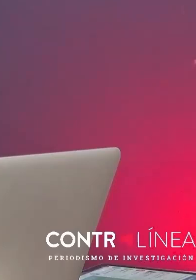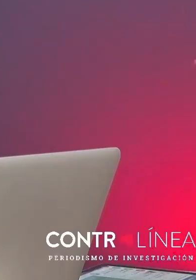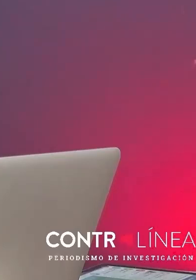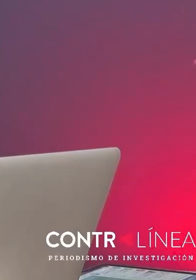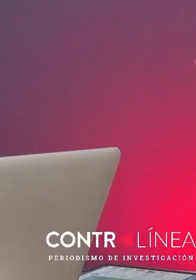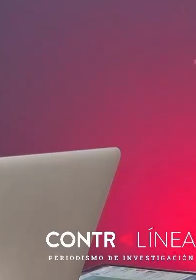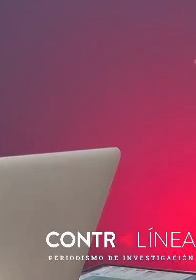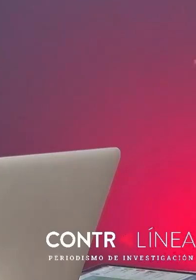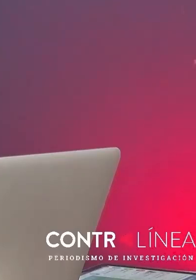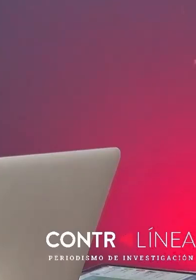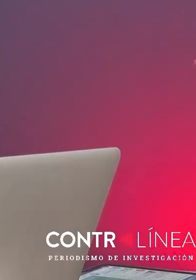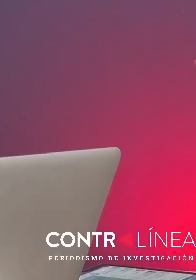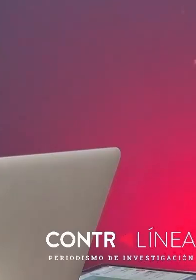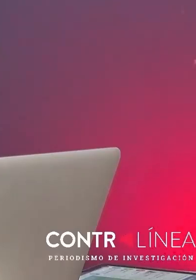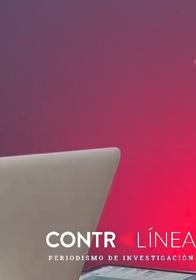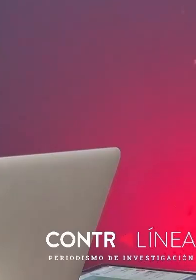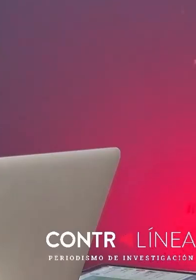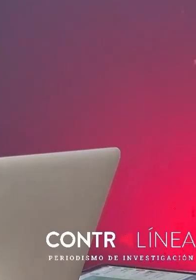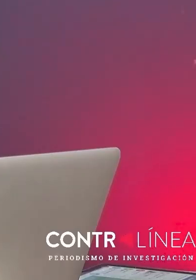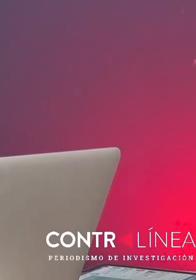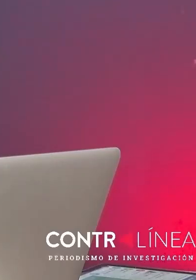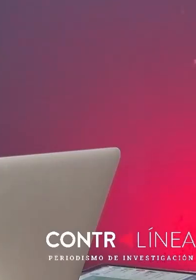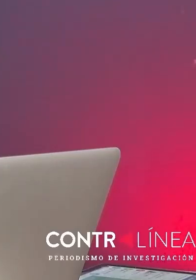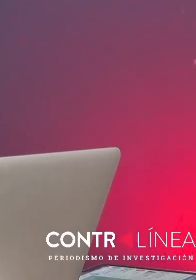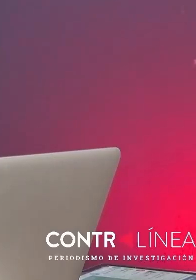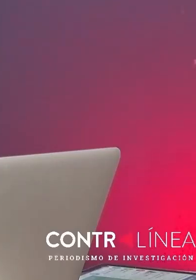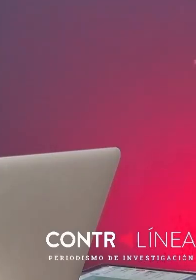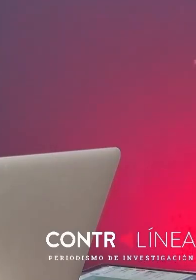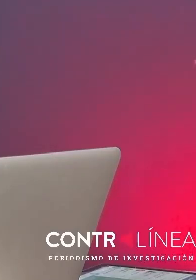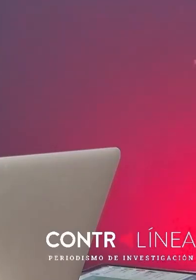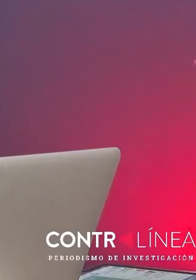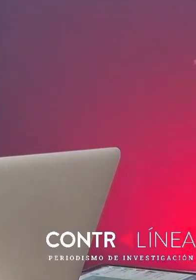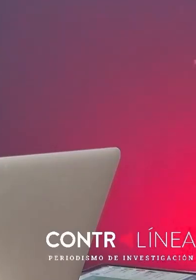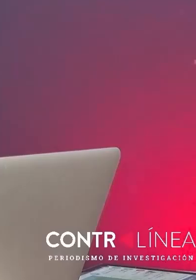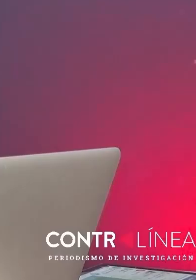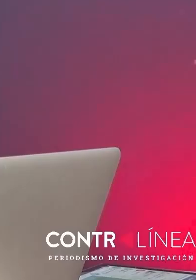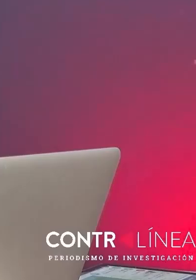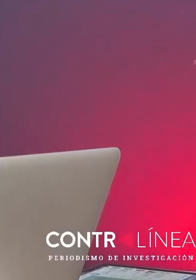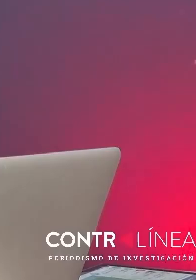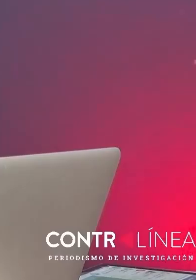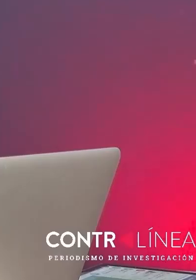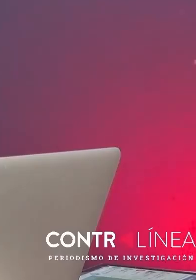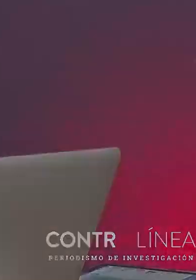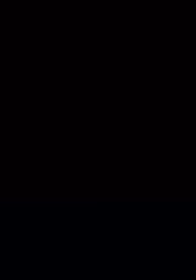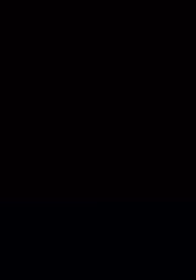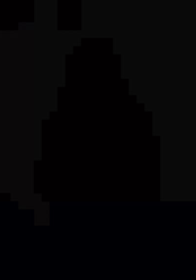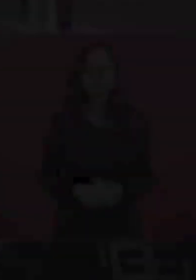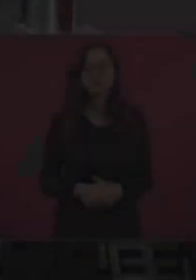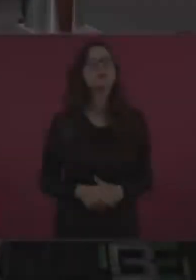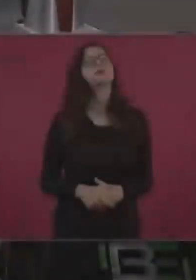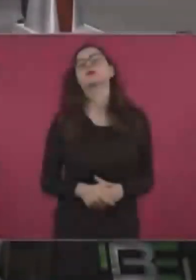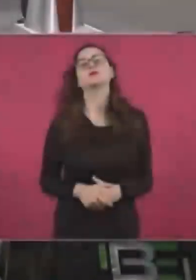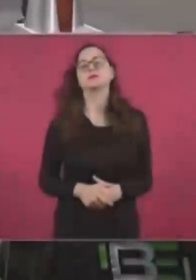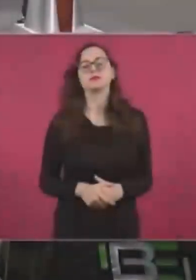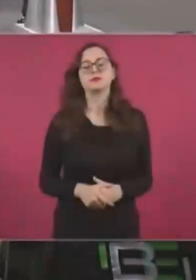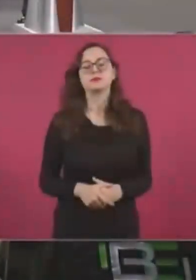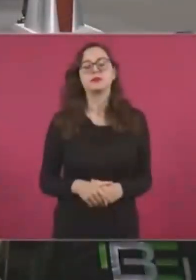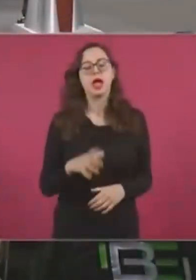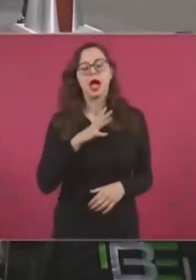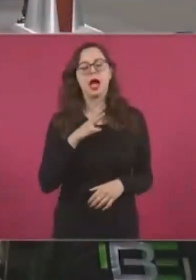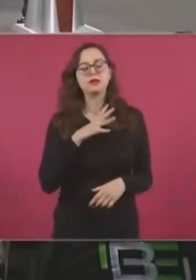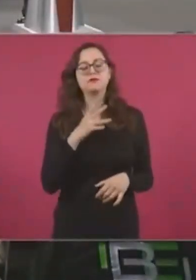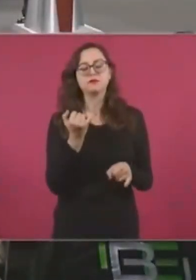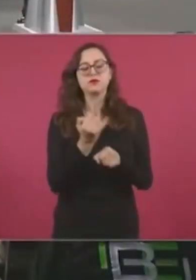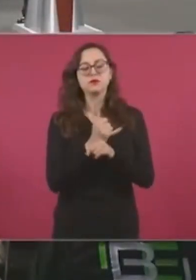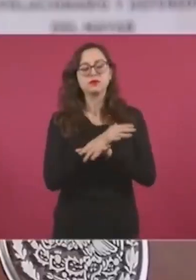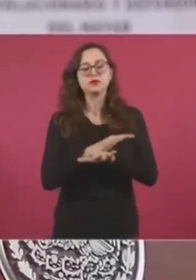en titulares de este Poder Judicial de la Federación pues vayan a ser públicos. Vamos a escucharlo. Pero